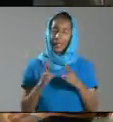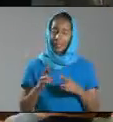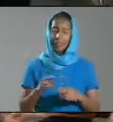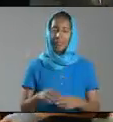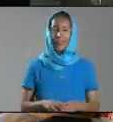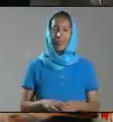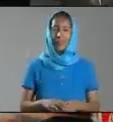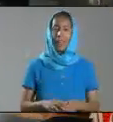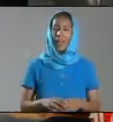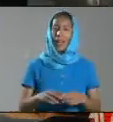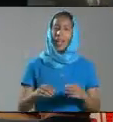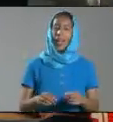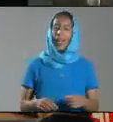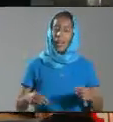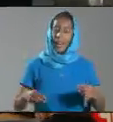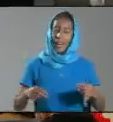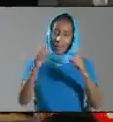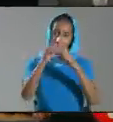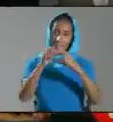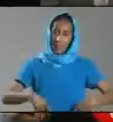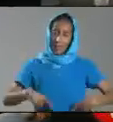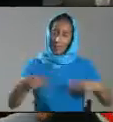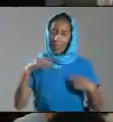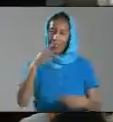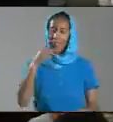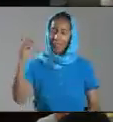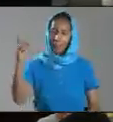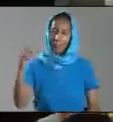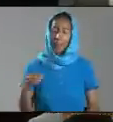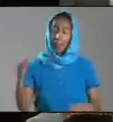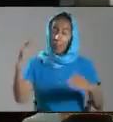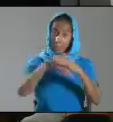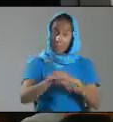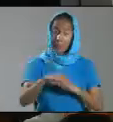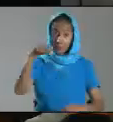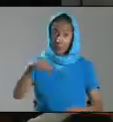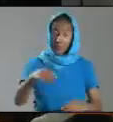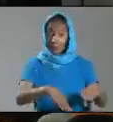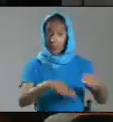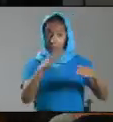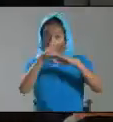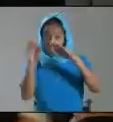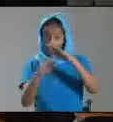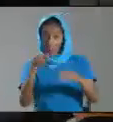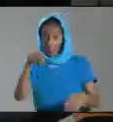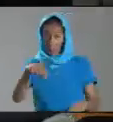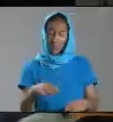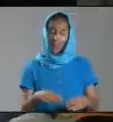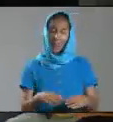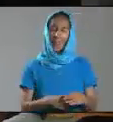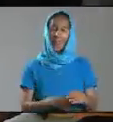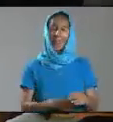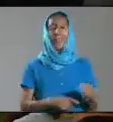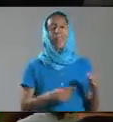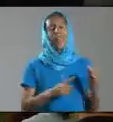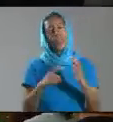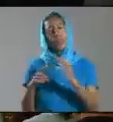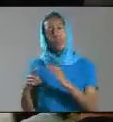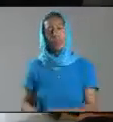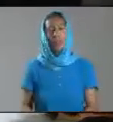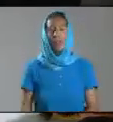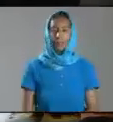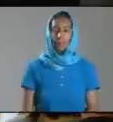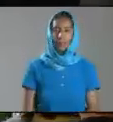meterse, someterse bajo esta cobertura ministerial. También vamos a pedir que traigan a los niños que van a ser